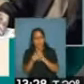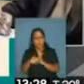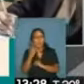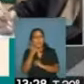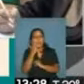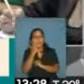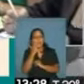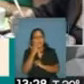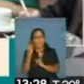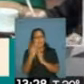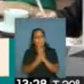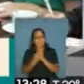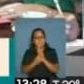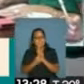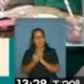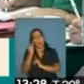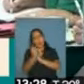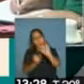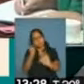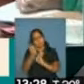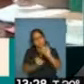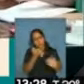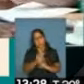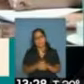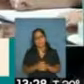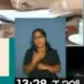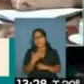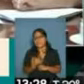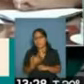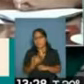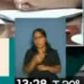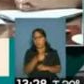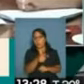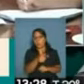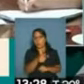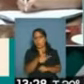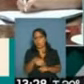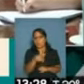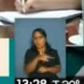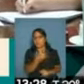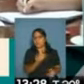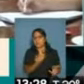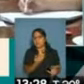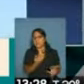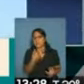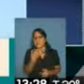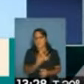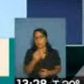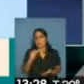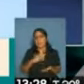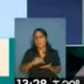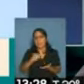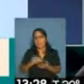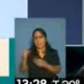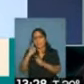vamos a transmitir al ministro todas las inquietudes que tenemos y seguramente vamos a tener otras visitas o vamos a seguir